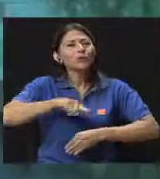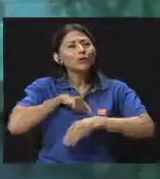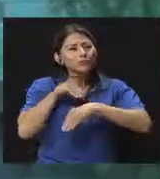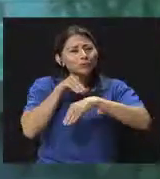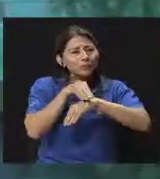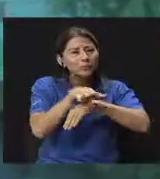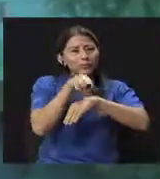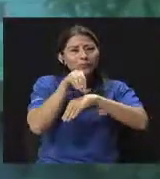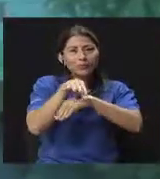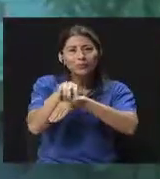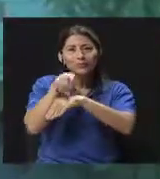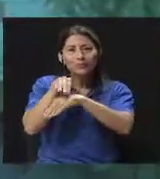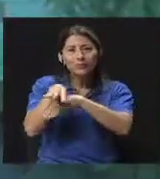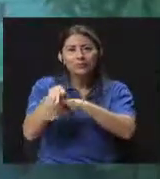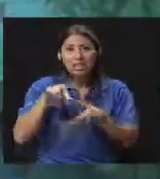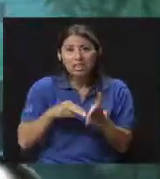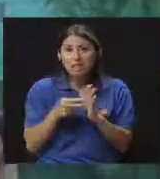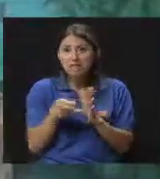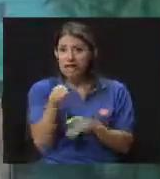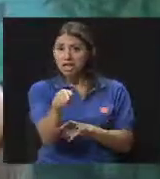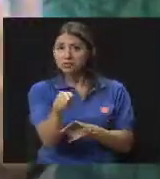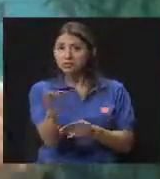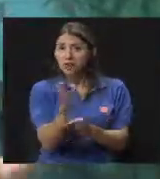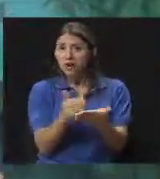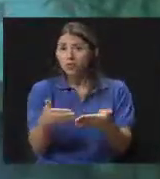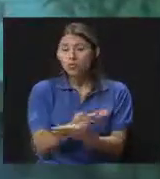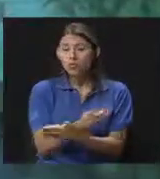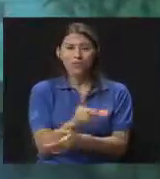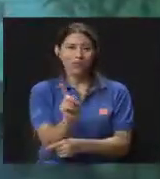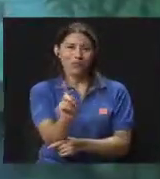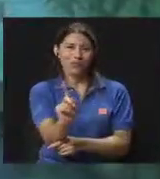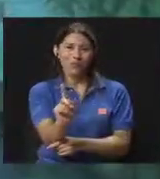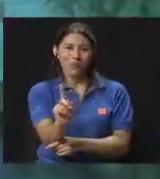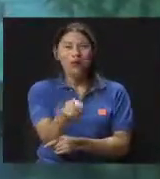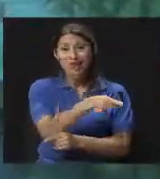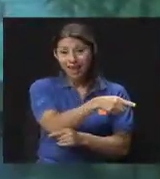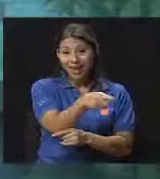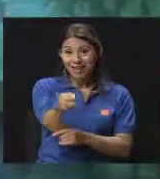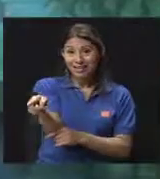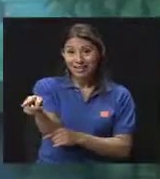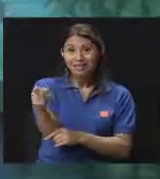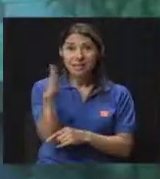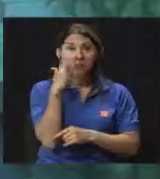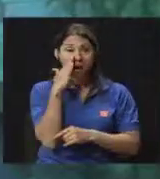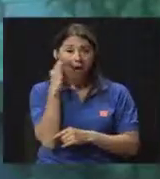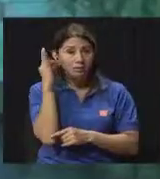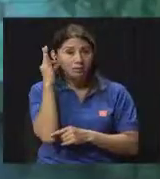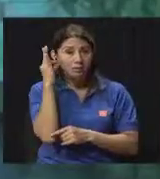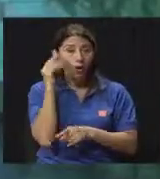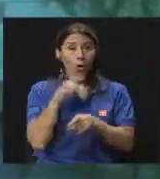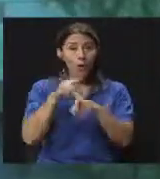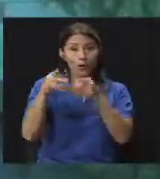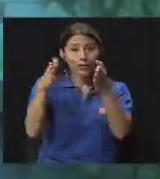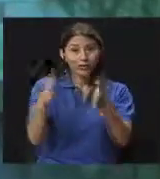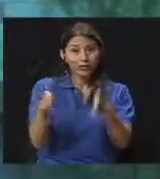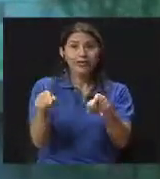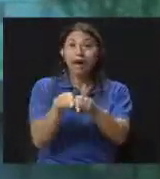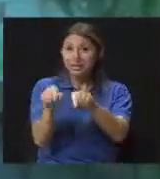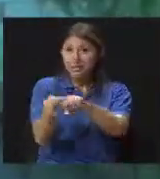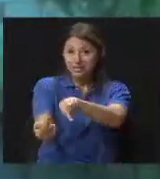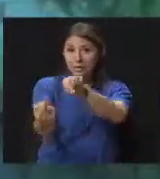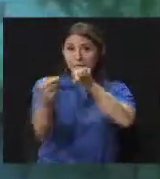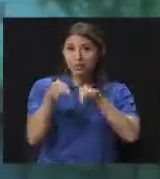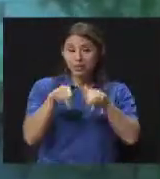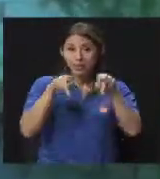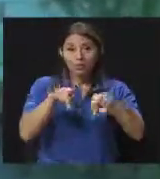no estamos haciendo nada nuevo, no. Es poner al alcance de las madres o de los profesionales, porque nos están llegando también muchos profesionales